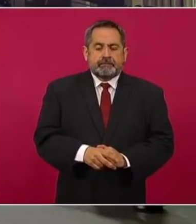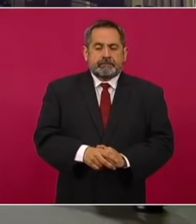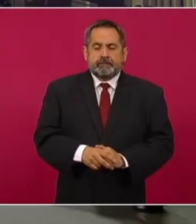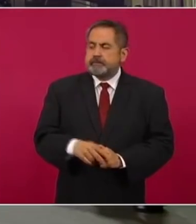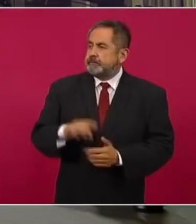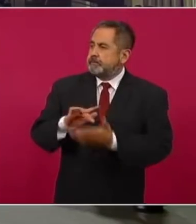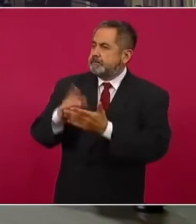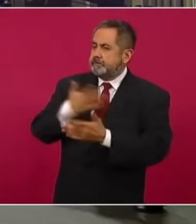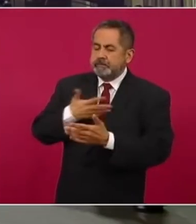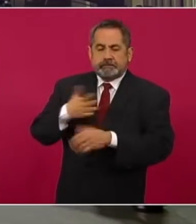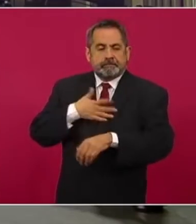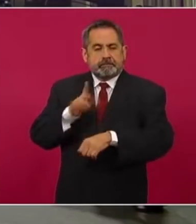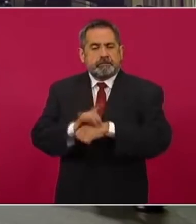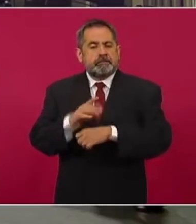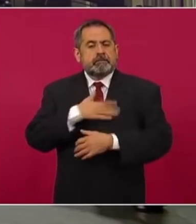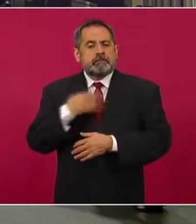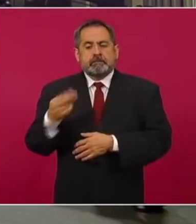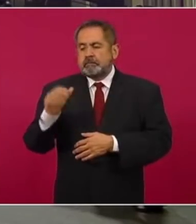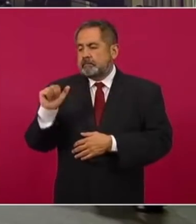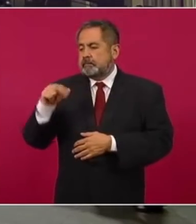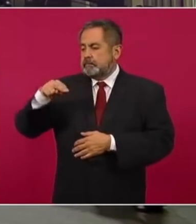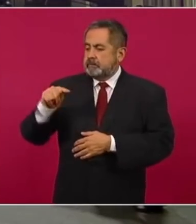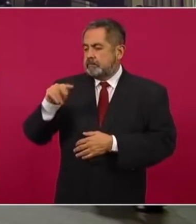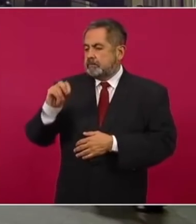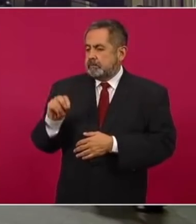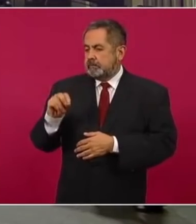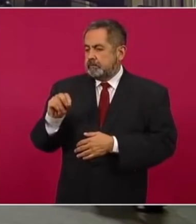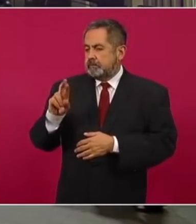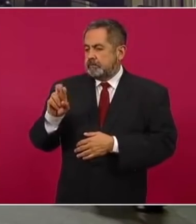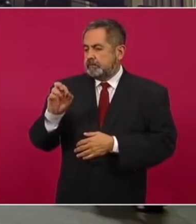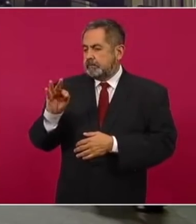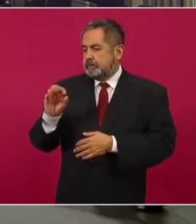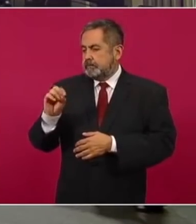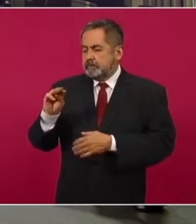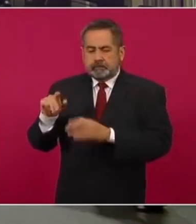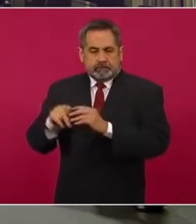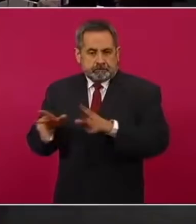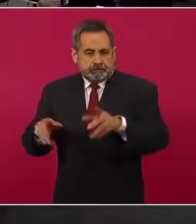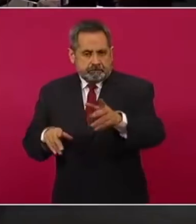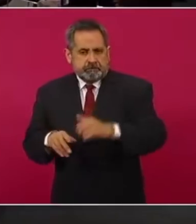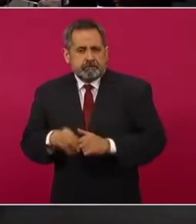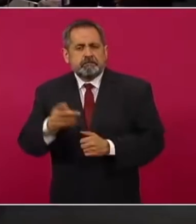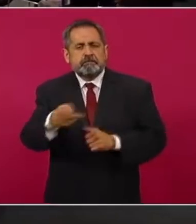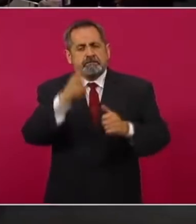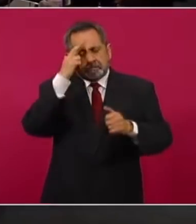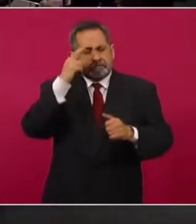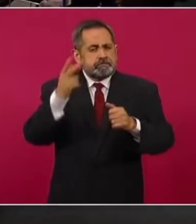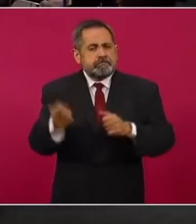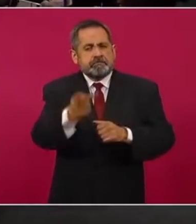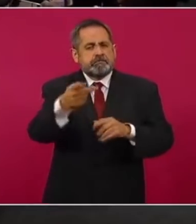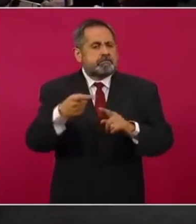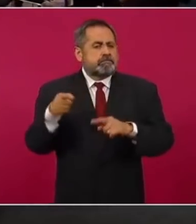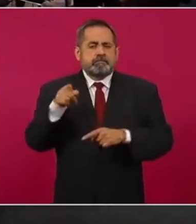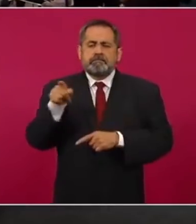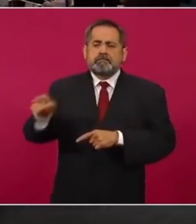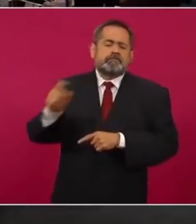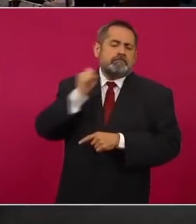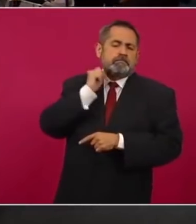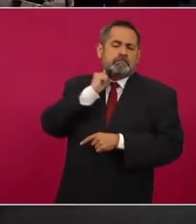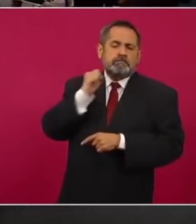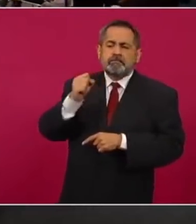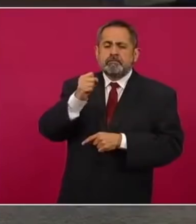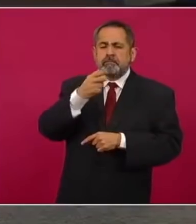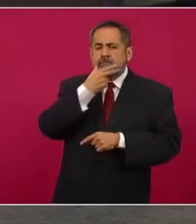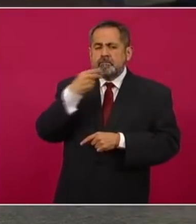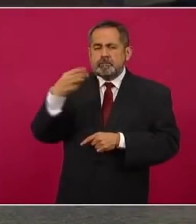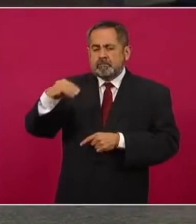Presidente, buenos días. Antonio Baranda, de Reforma. Primero, preguntarle, presidente, sobre las declaraciones que hizo el senador de Morena,